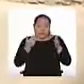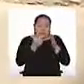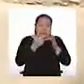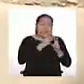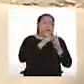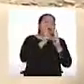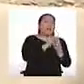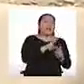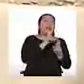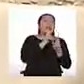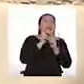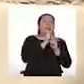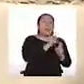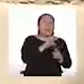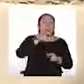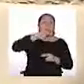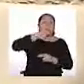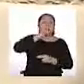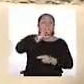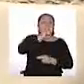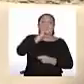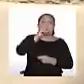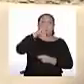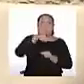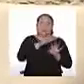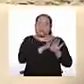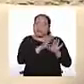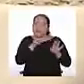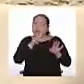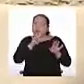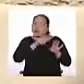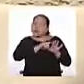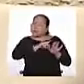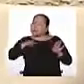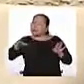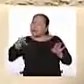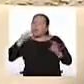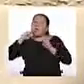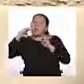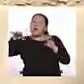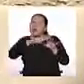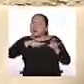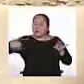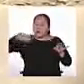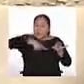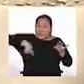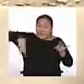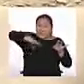y más o menos a 2 kilómetros del mar se desarrolló este complejo en el periodo precerámico